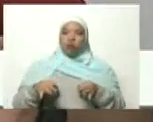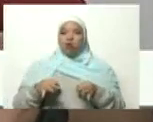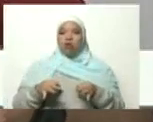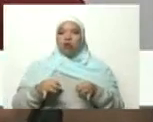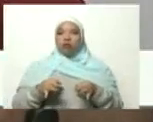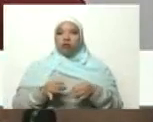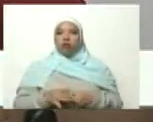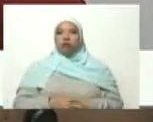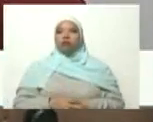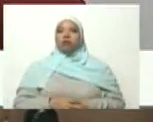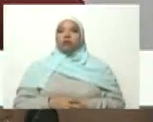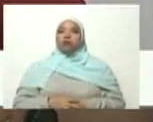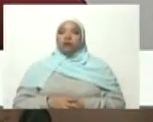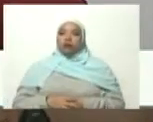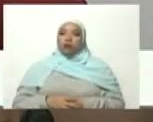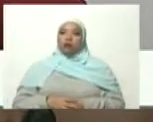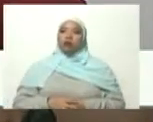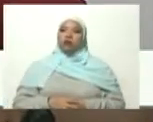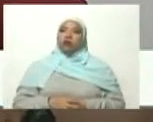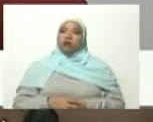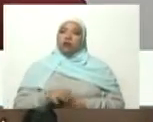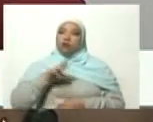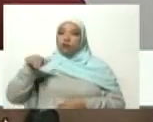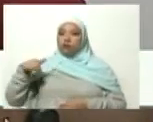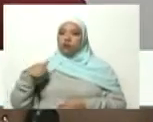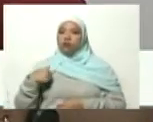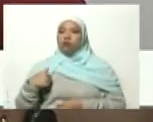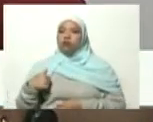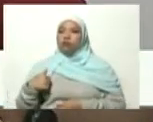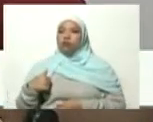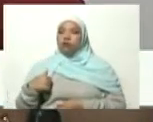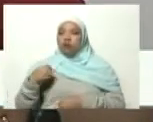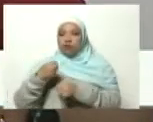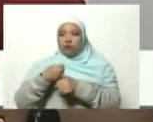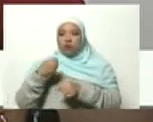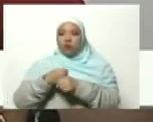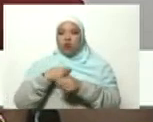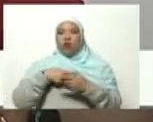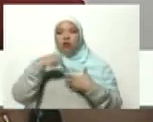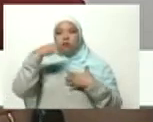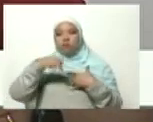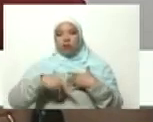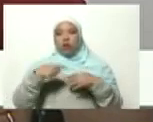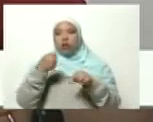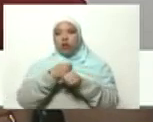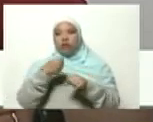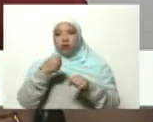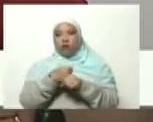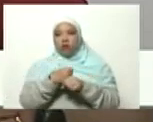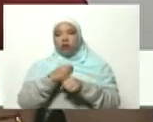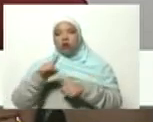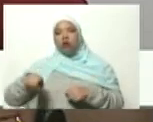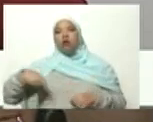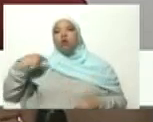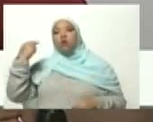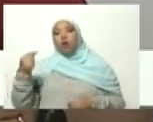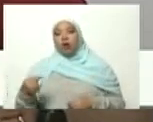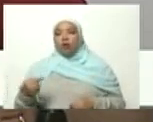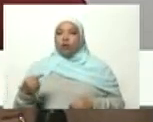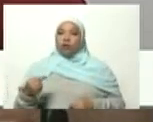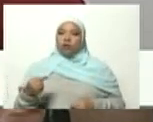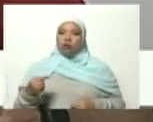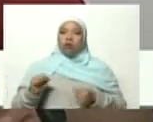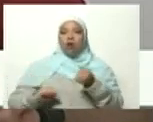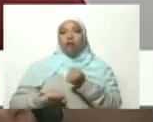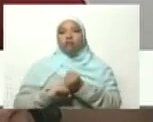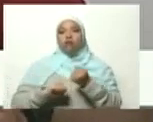todo el proceso que así hemos definido nosotros, cumpliendo cada etapa de trabajo, y luego... el